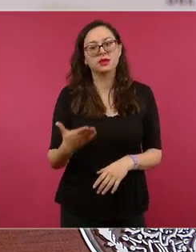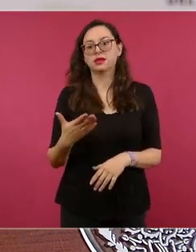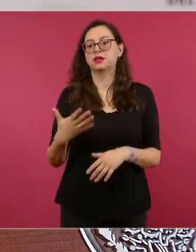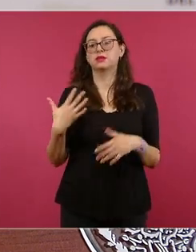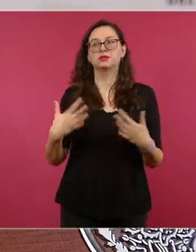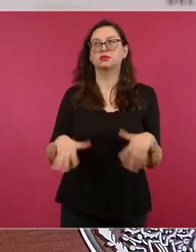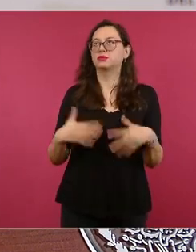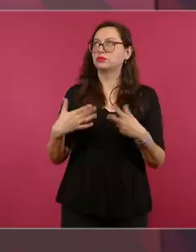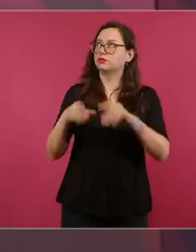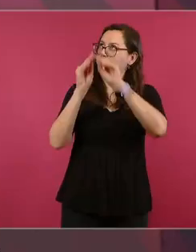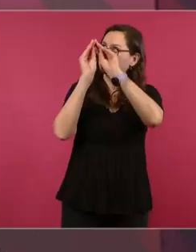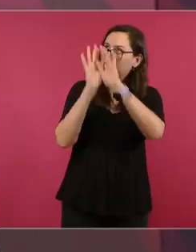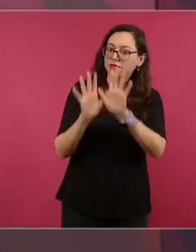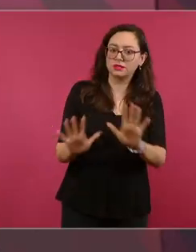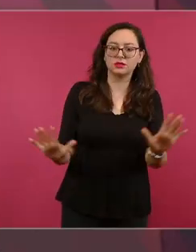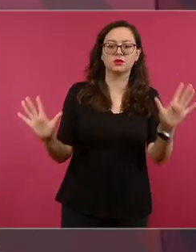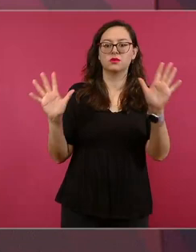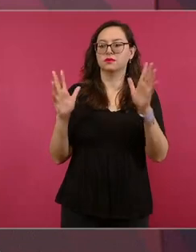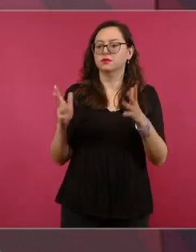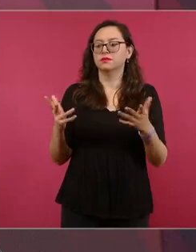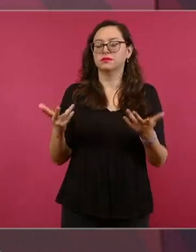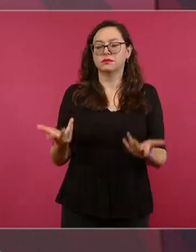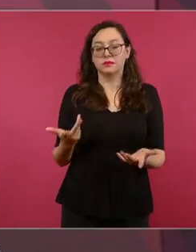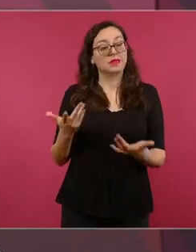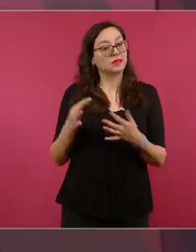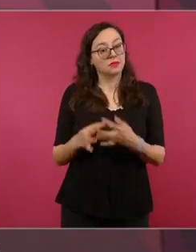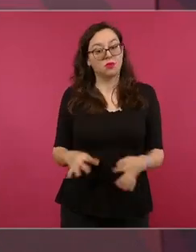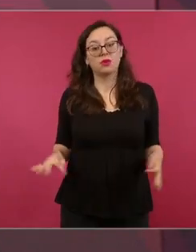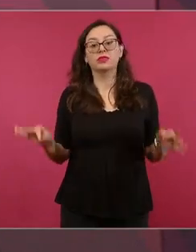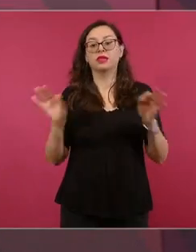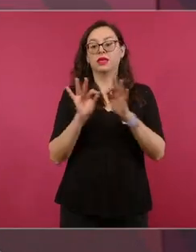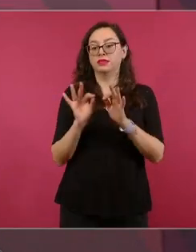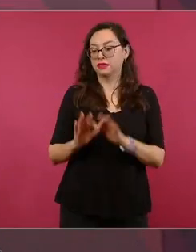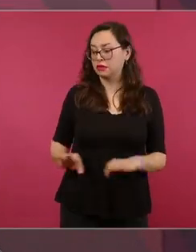es muy importante, pero eso se logra